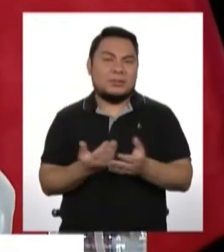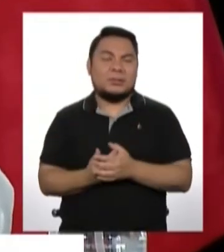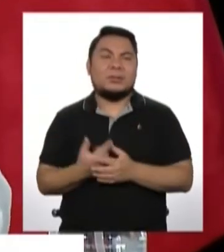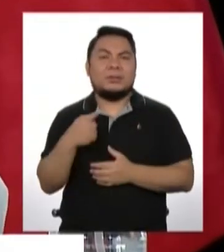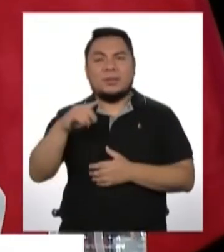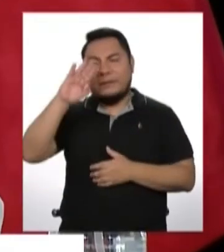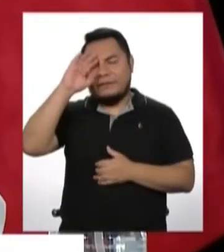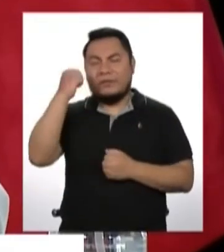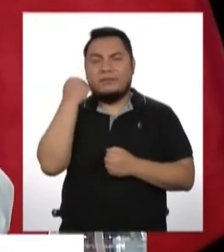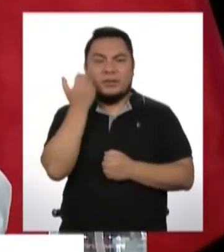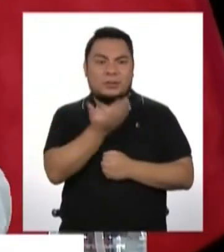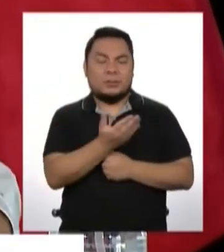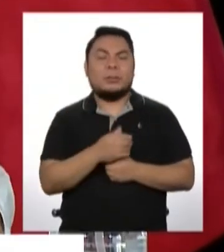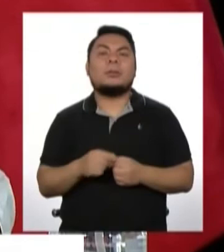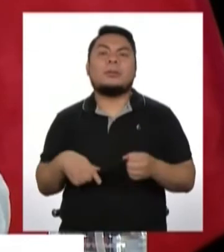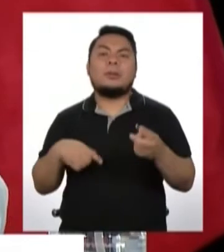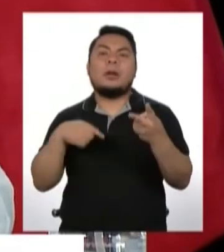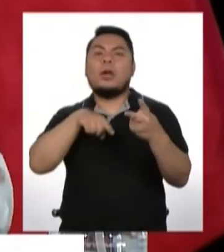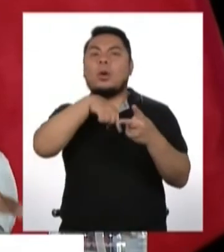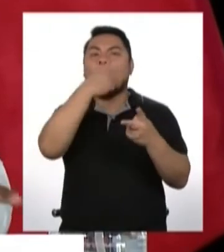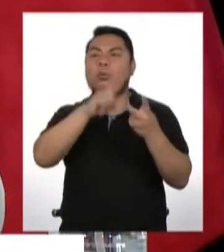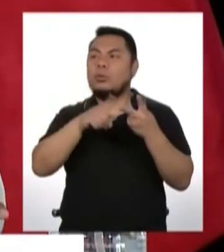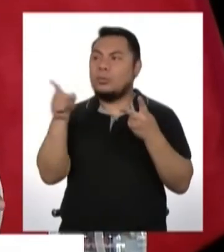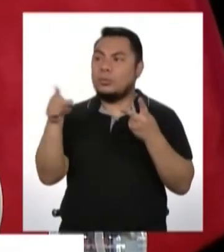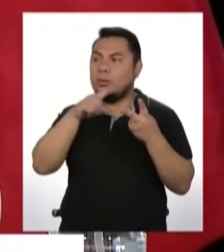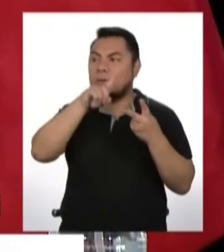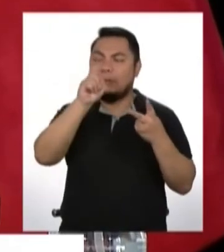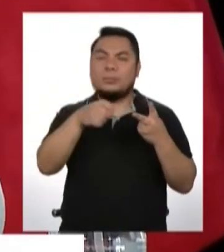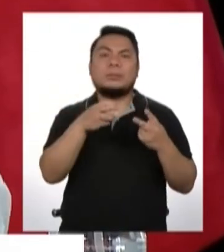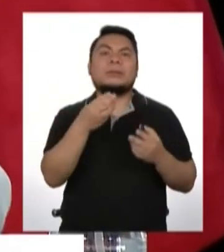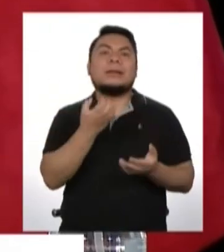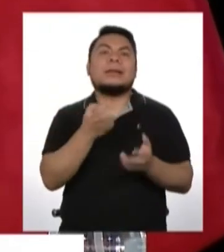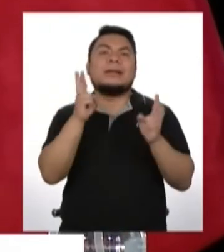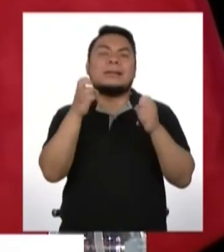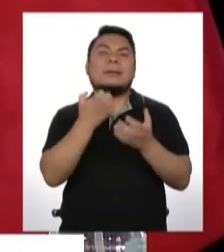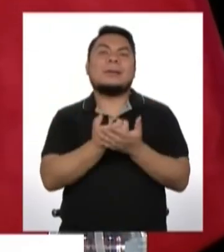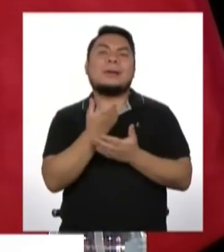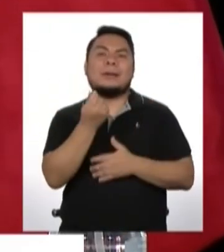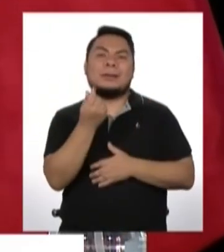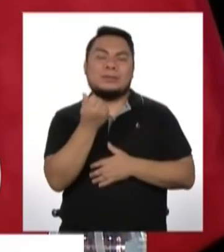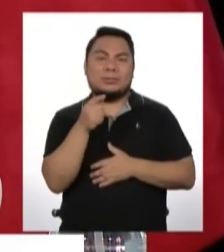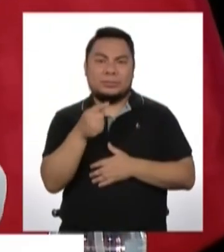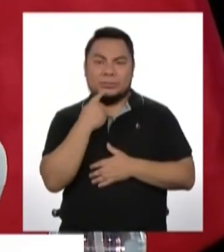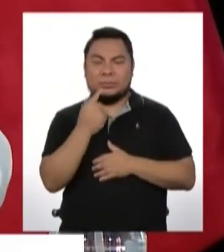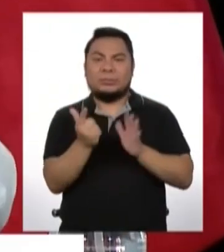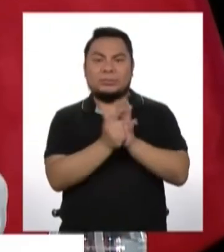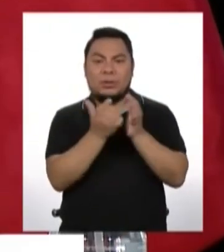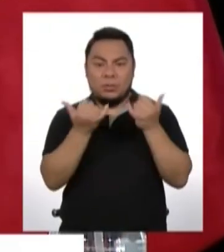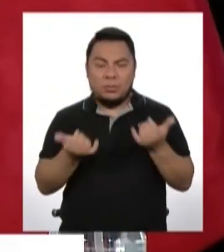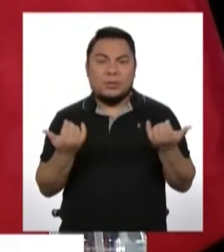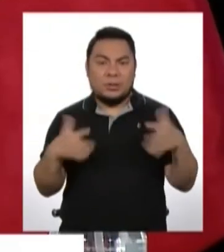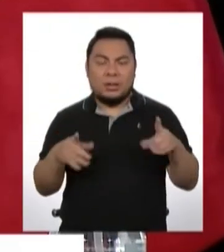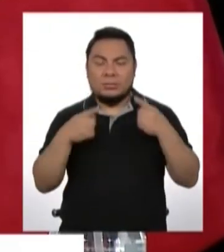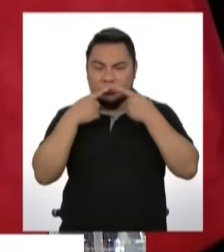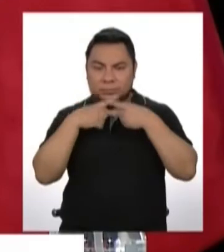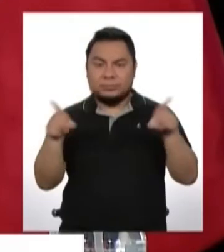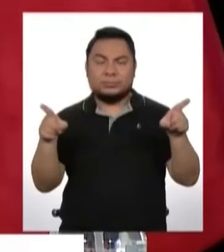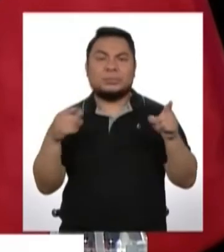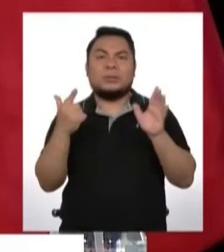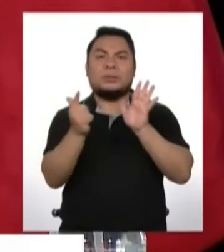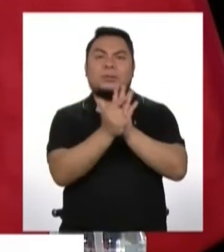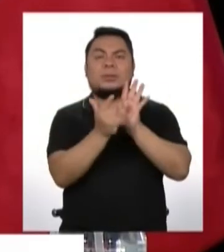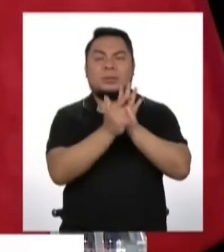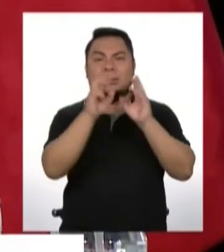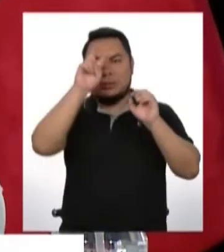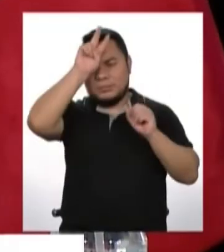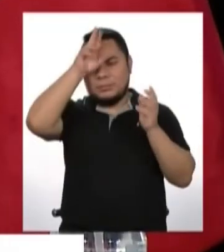se agravaron. Y otra parte, el tema económico respecto a este decreto legislativo que hoy ya está publicado en el